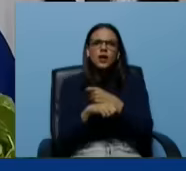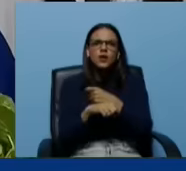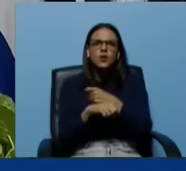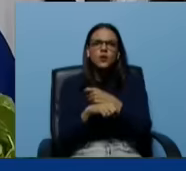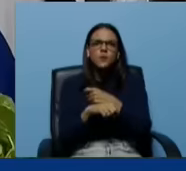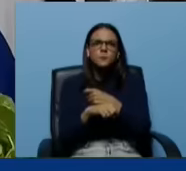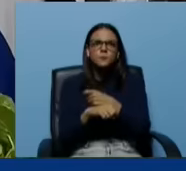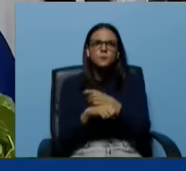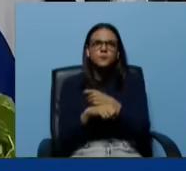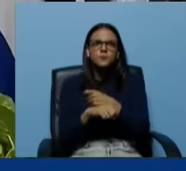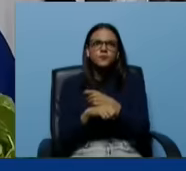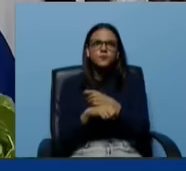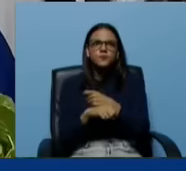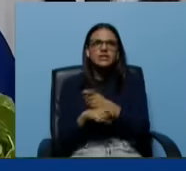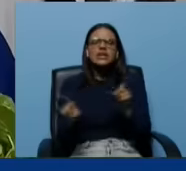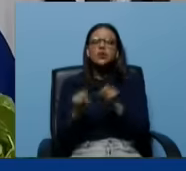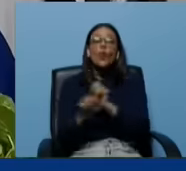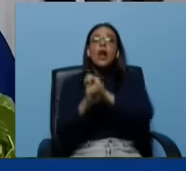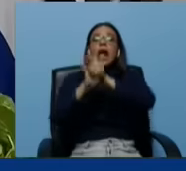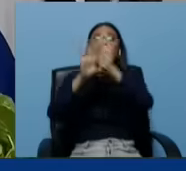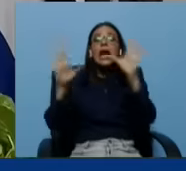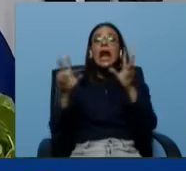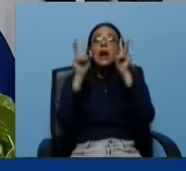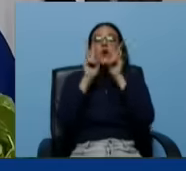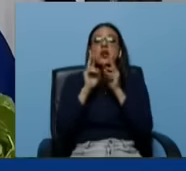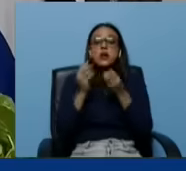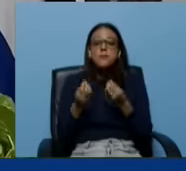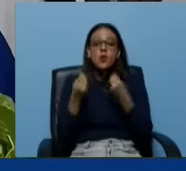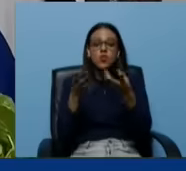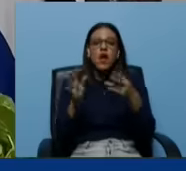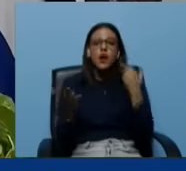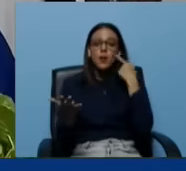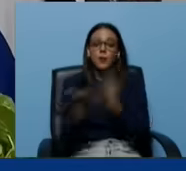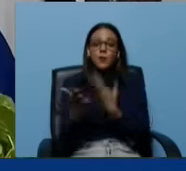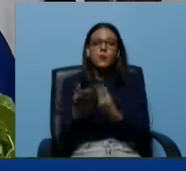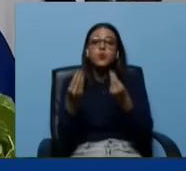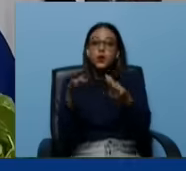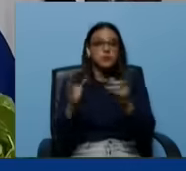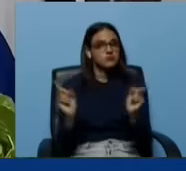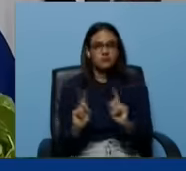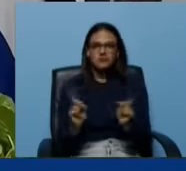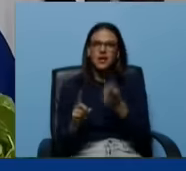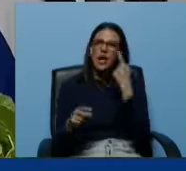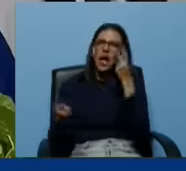muy claros, muy limpios.